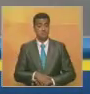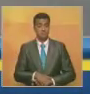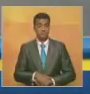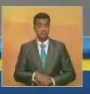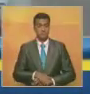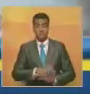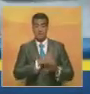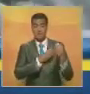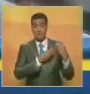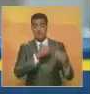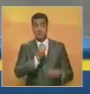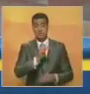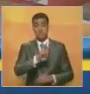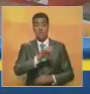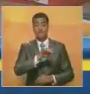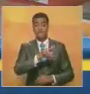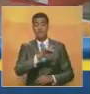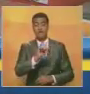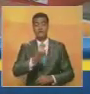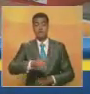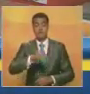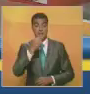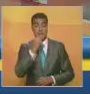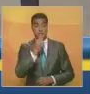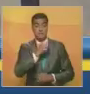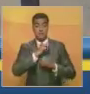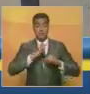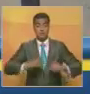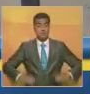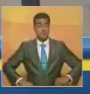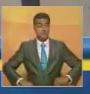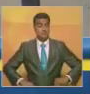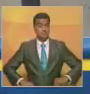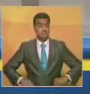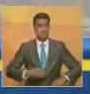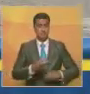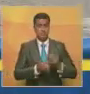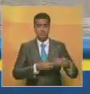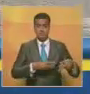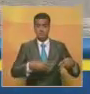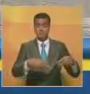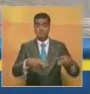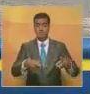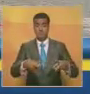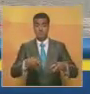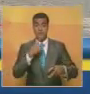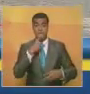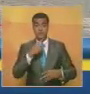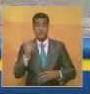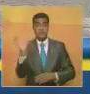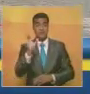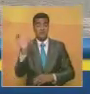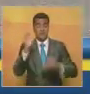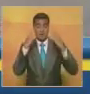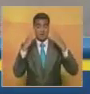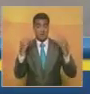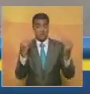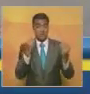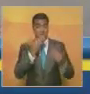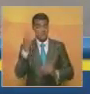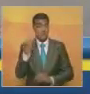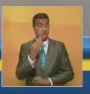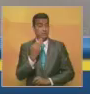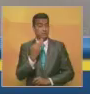general Antonio Benavides, jefe del Comando Regional 5 de la Guardia Nacional, hizo un recorrido por la autopista Caracas-La Guaira para